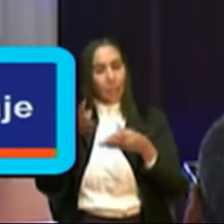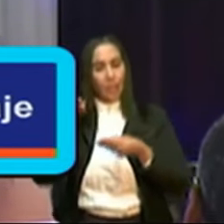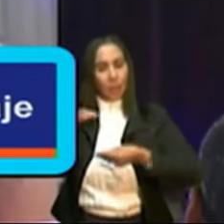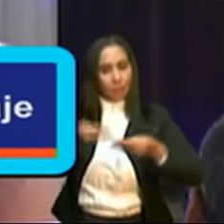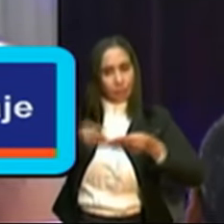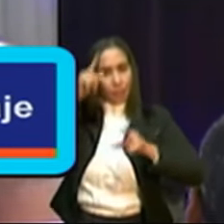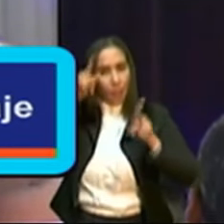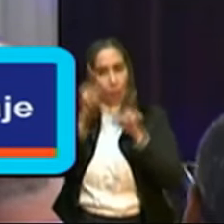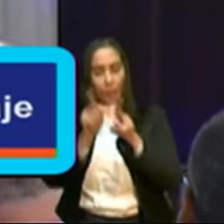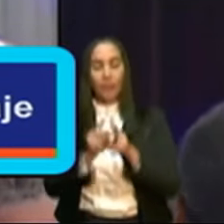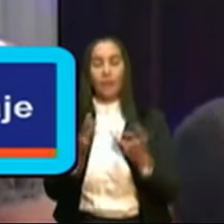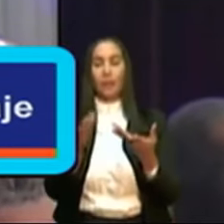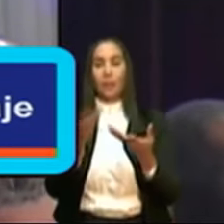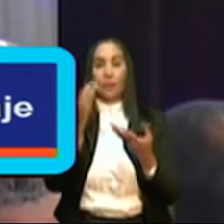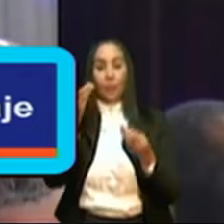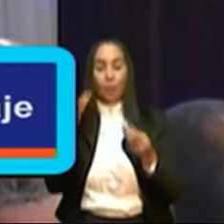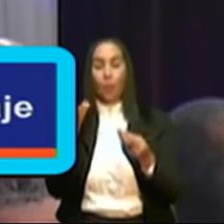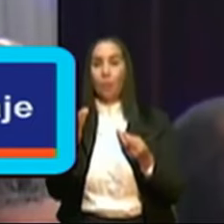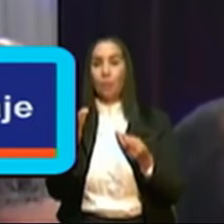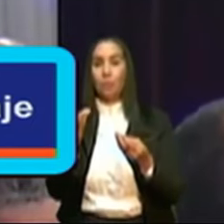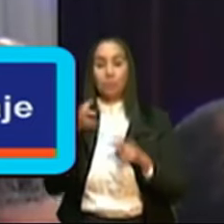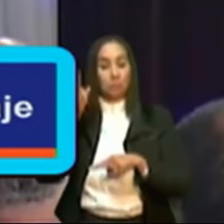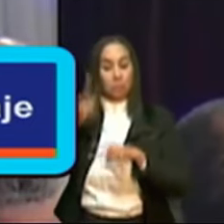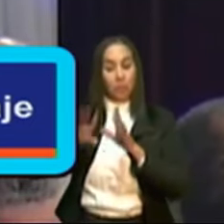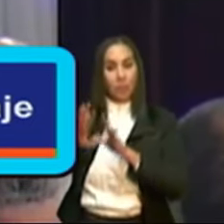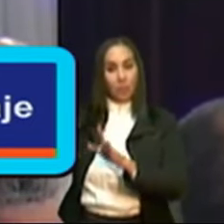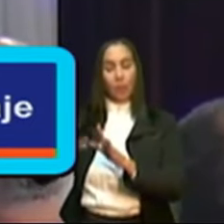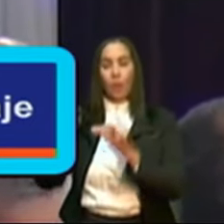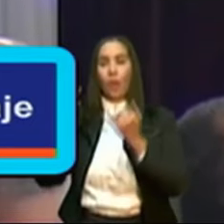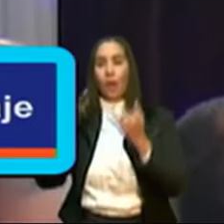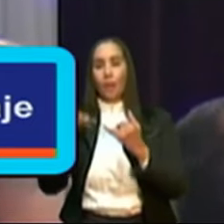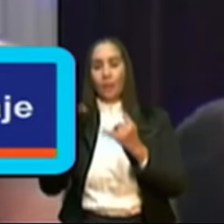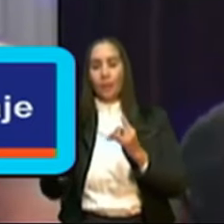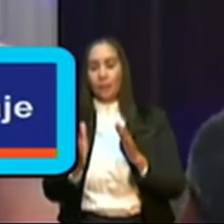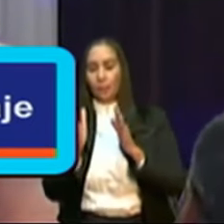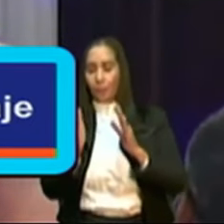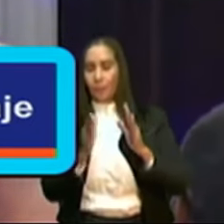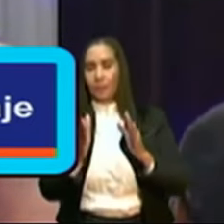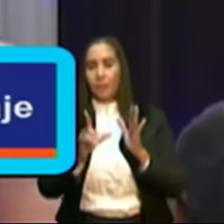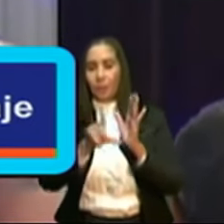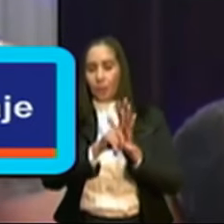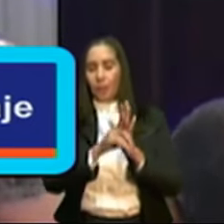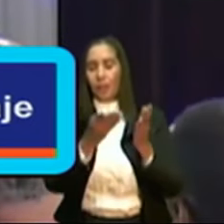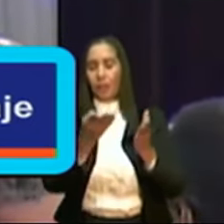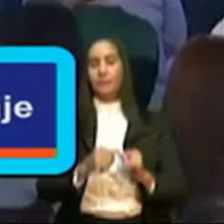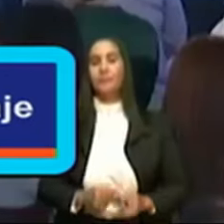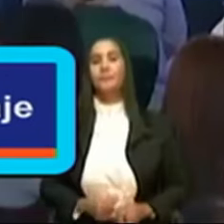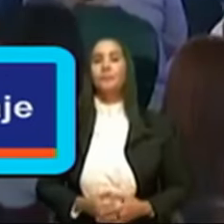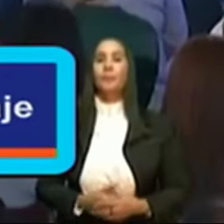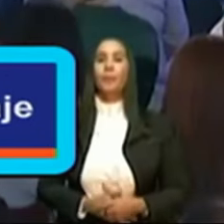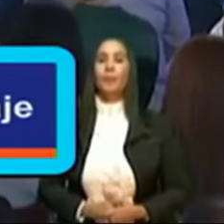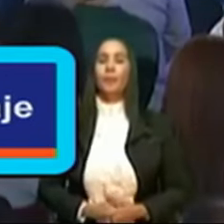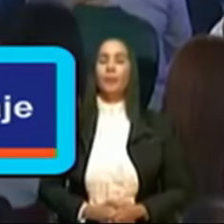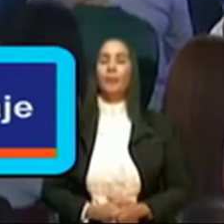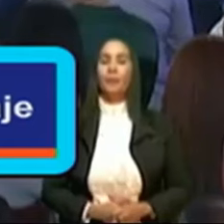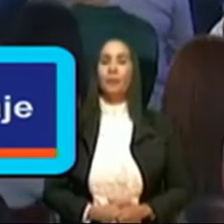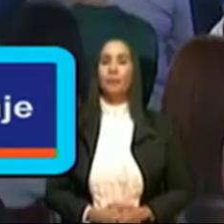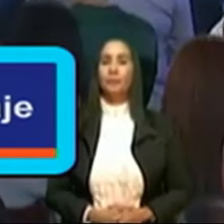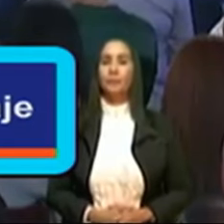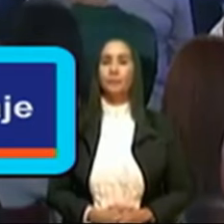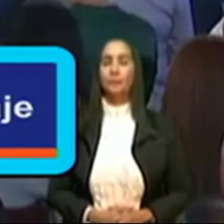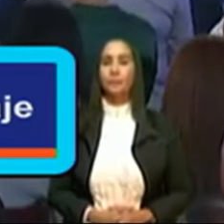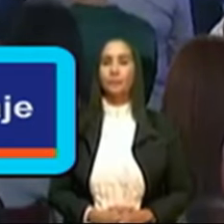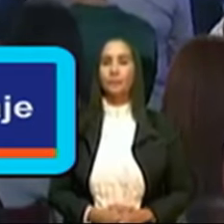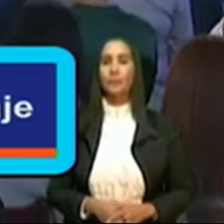una solución con él, no se pudo, y entonces ahora estamos procediendo legalmente contra él. Carlos, que